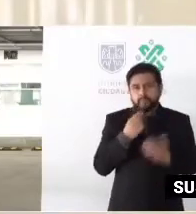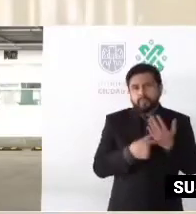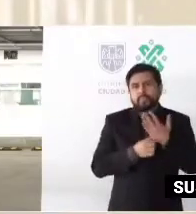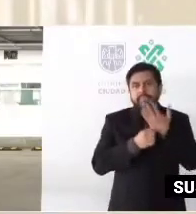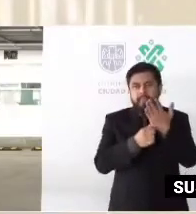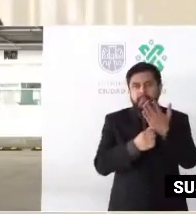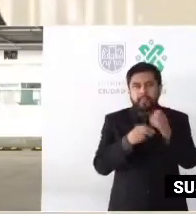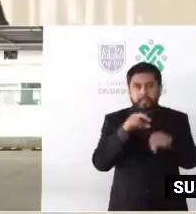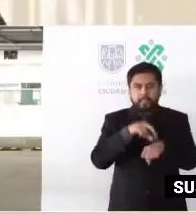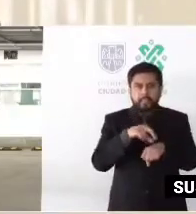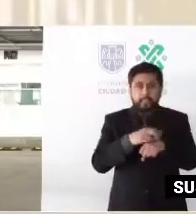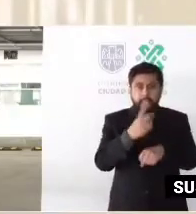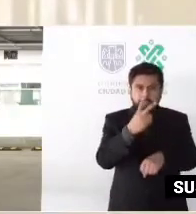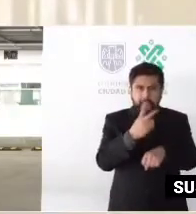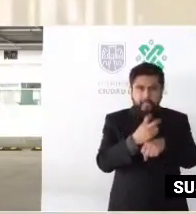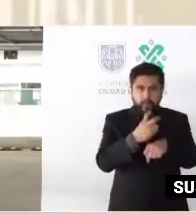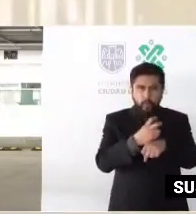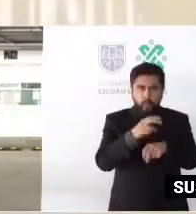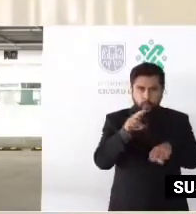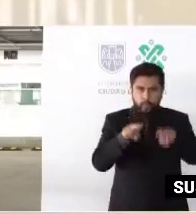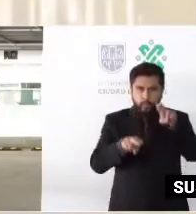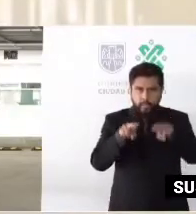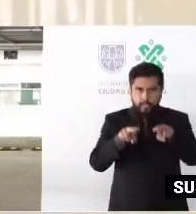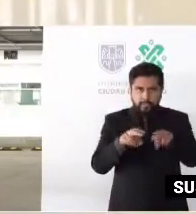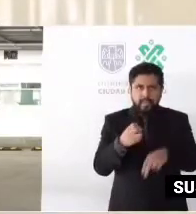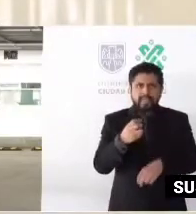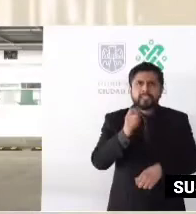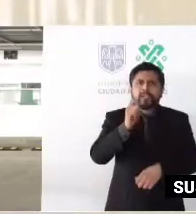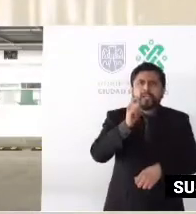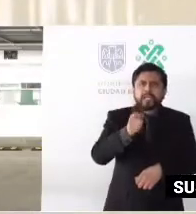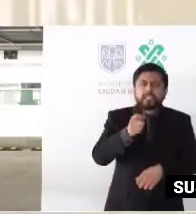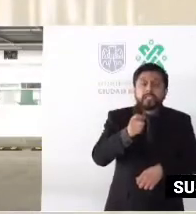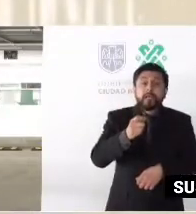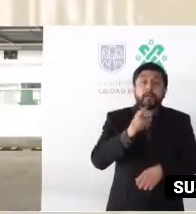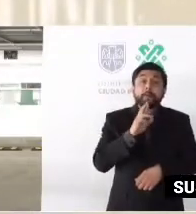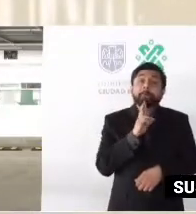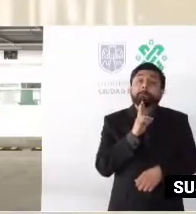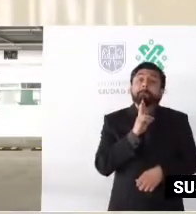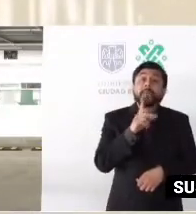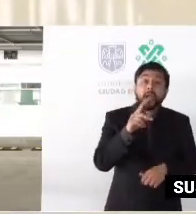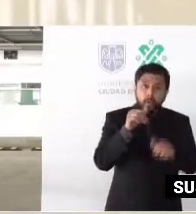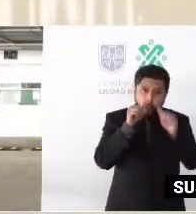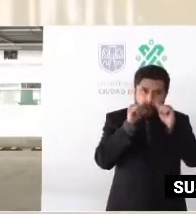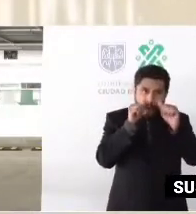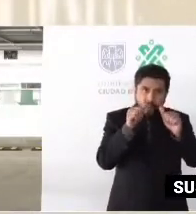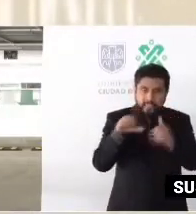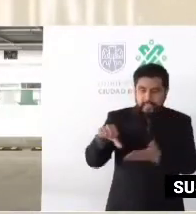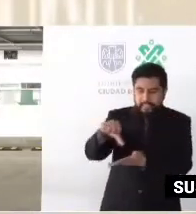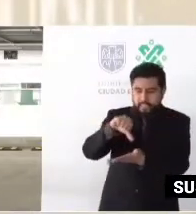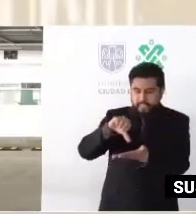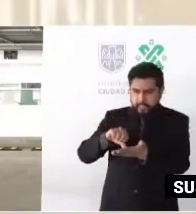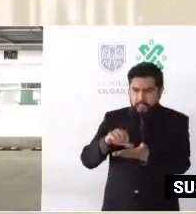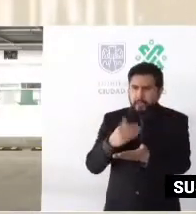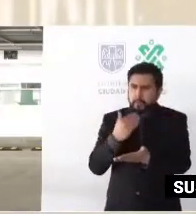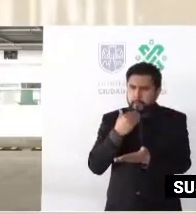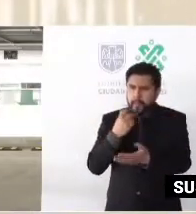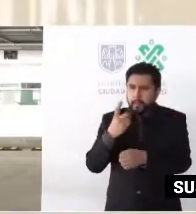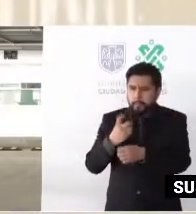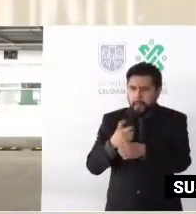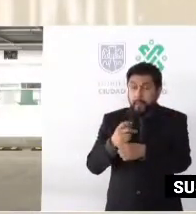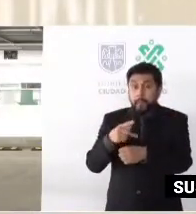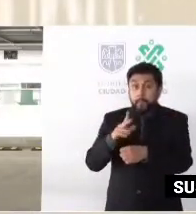parte clínica, en segundo nivel, pero eso quiere decir que es un mejor nivel que en el centro de salud. Entonces vamos a